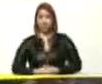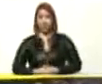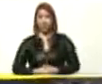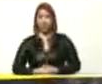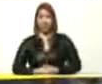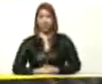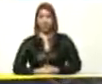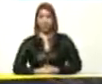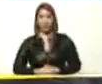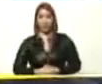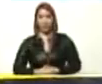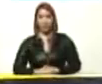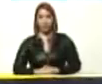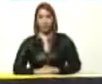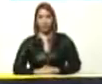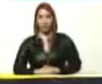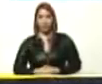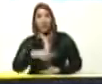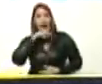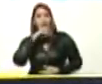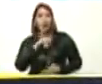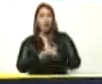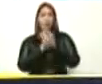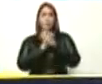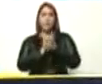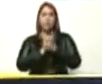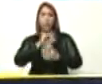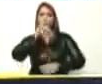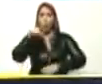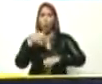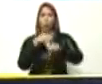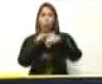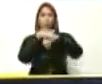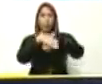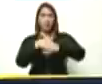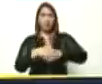hablaba, el compañero diputado, Jorge Rodríguez,